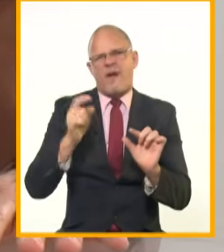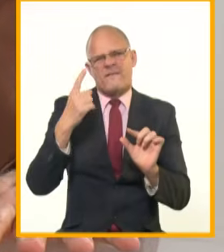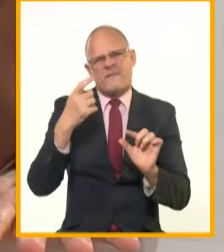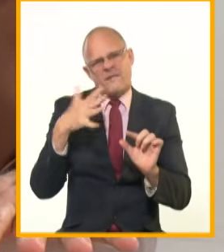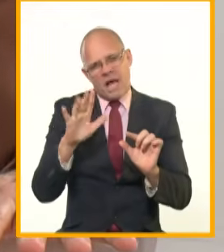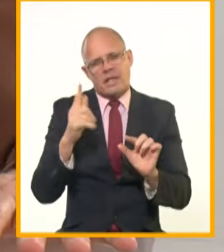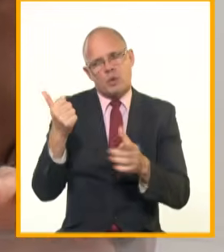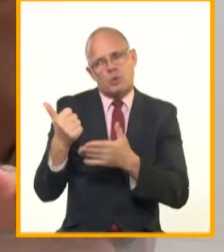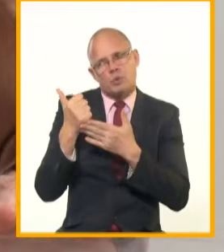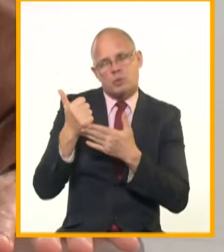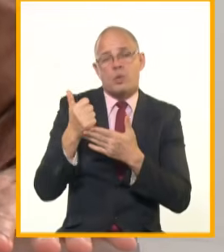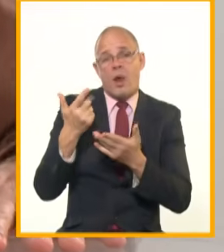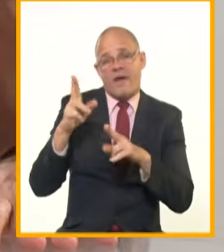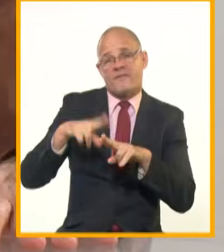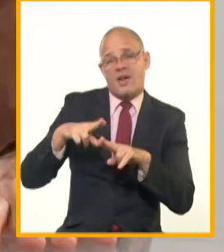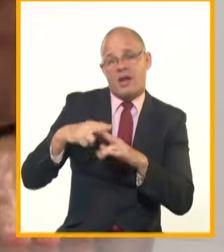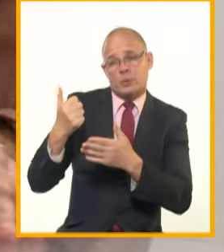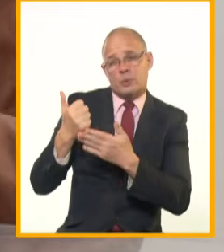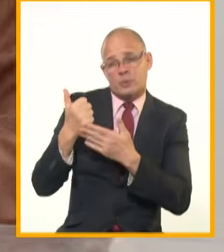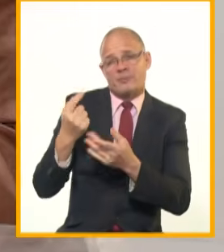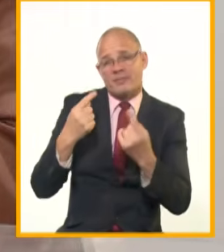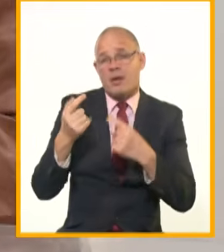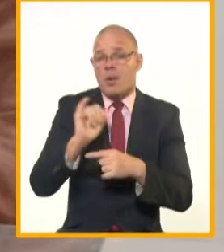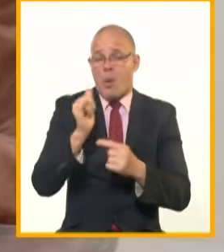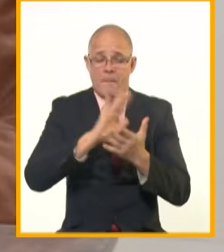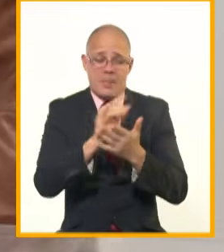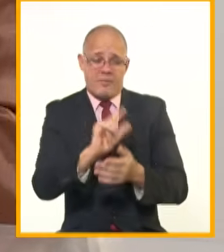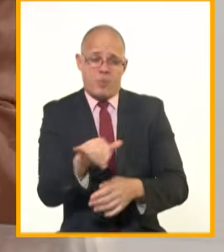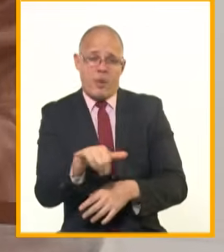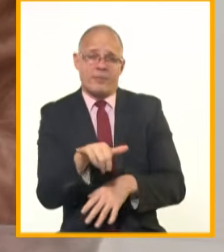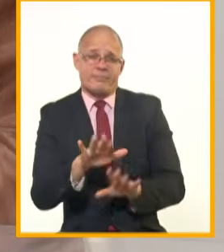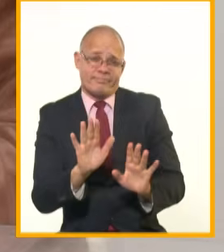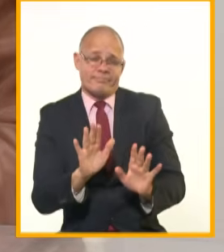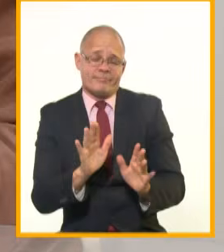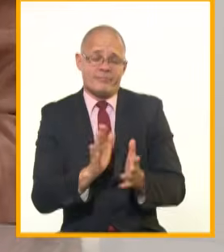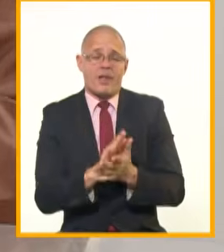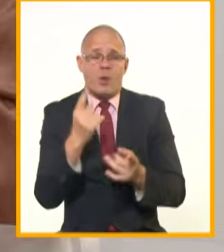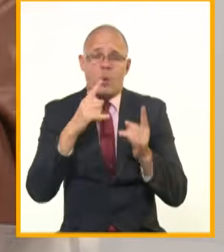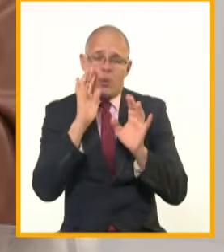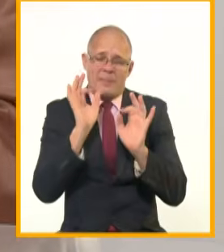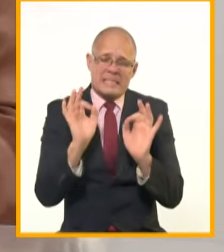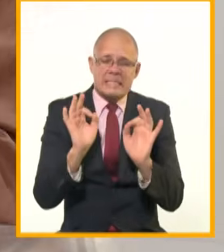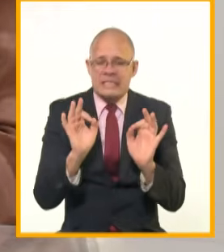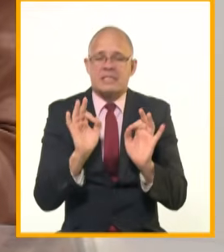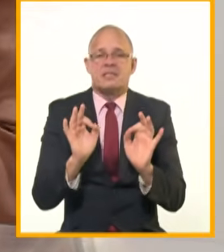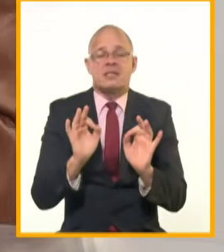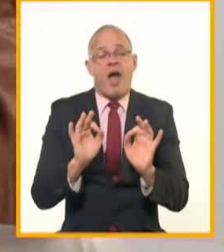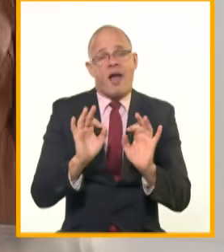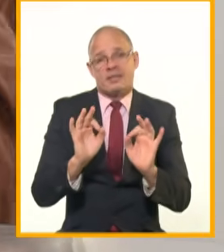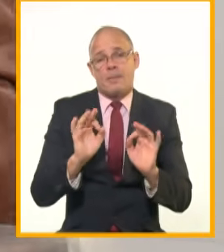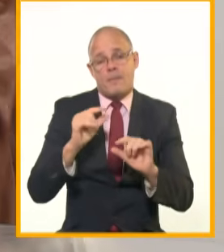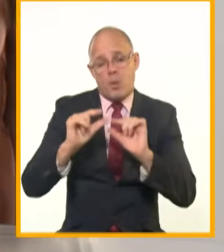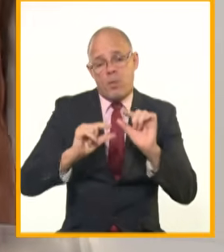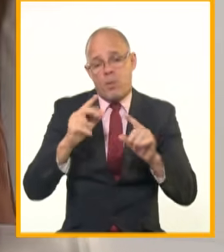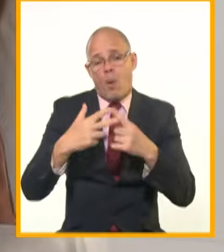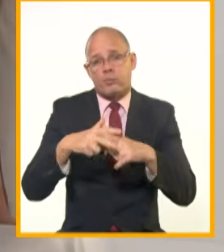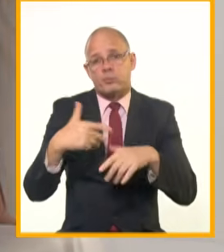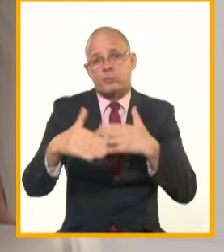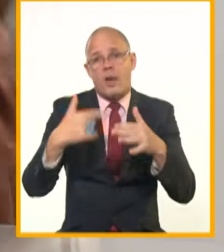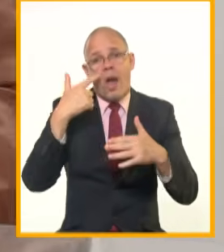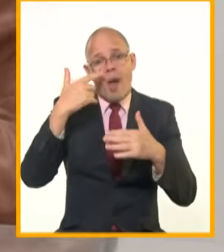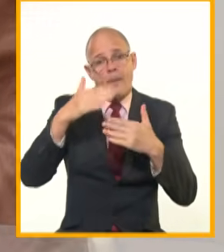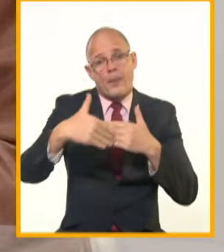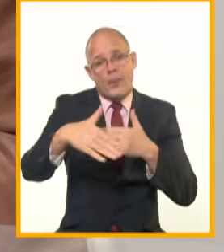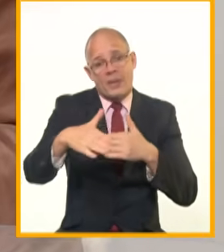nivel de apoyo de La Habana, como me imagino que le pasa a Mayabeque, en algunos servicios muy especializados, que tenemos que seguirlo atendiendo y que el futuro tiene que ser que